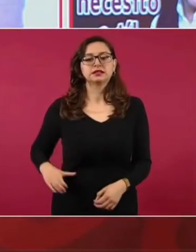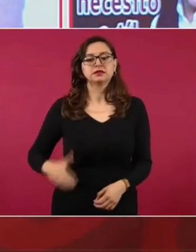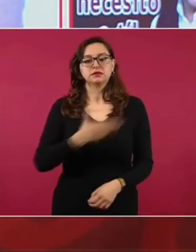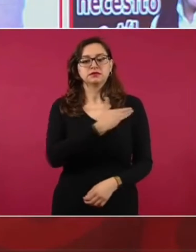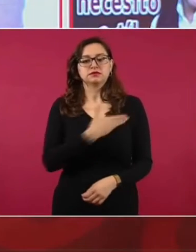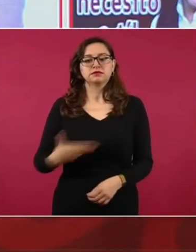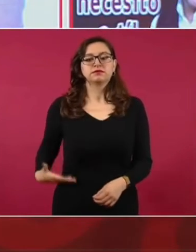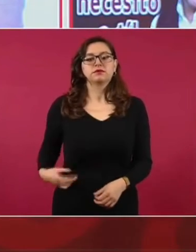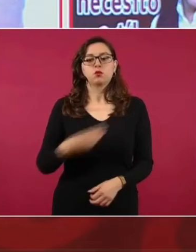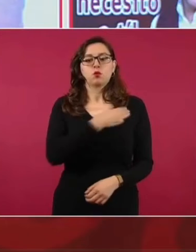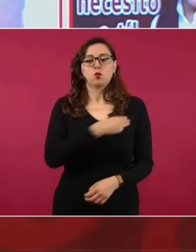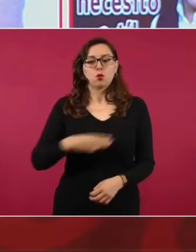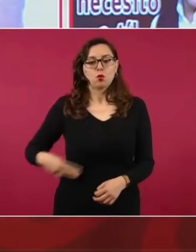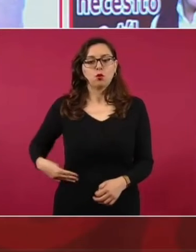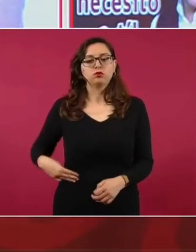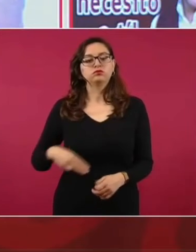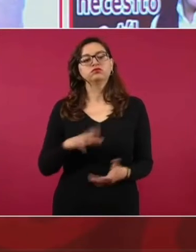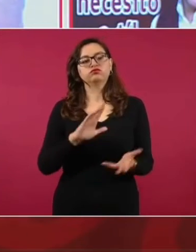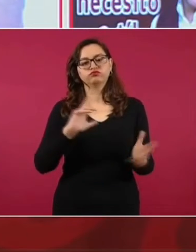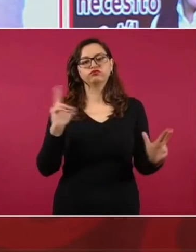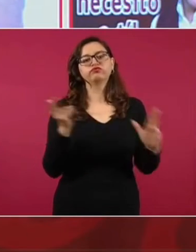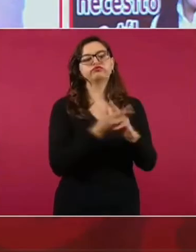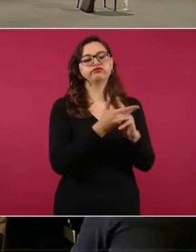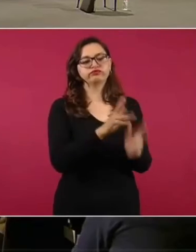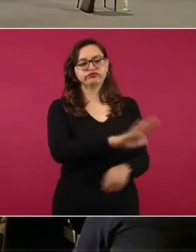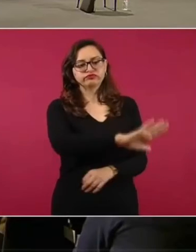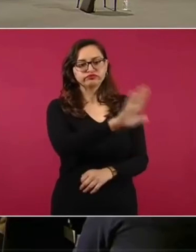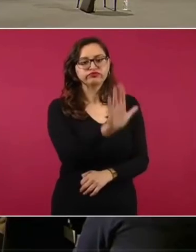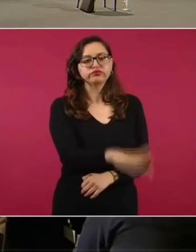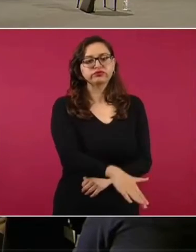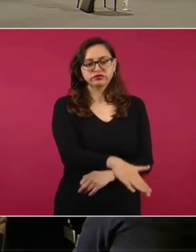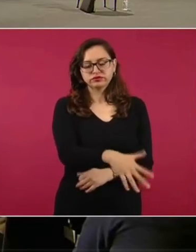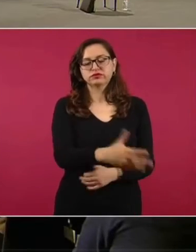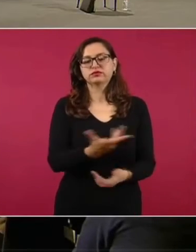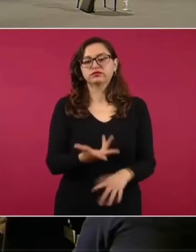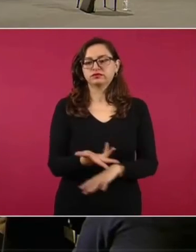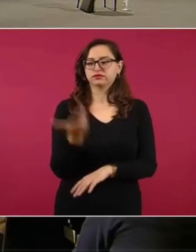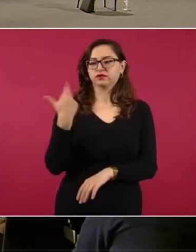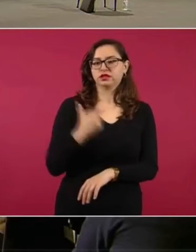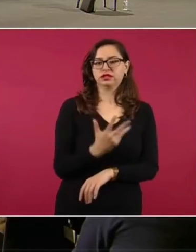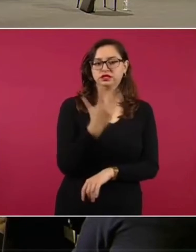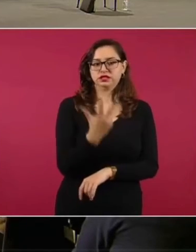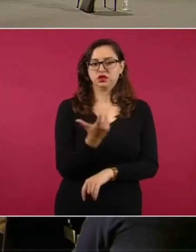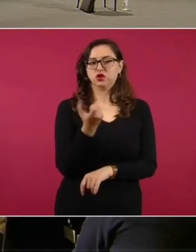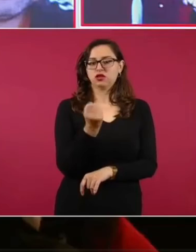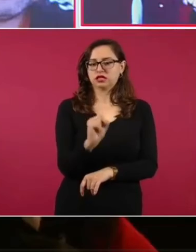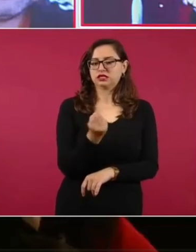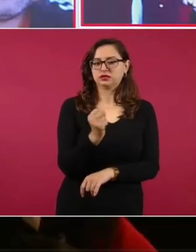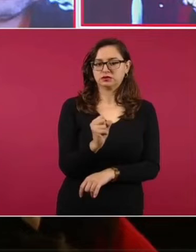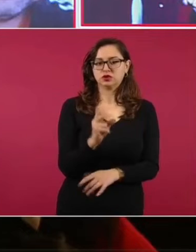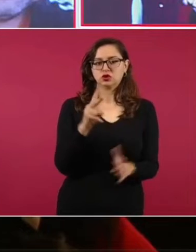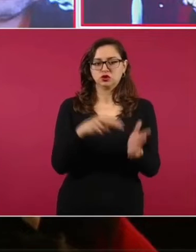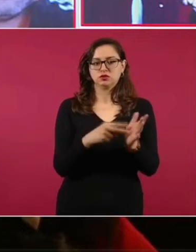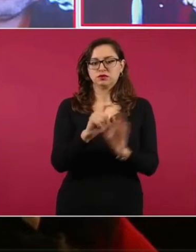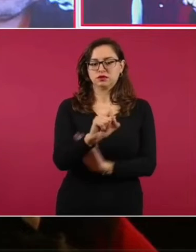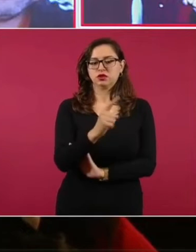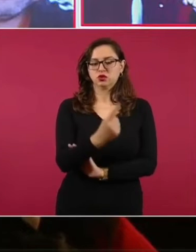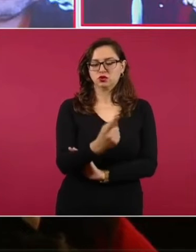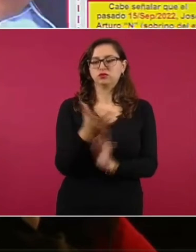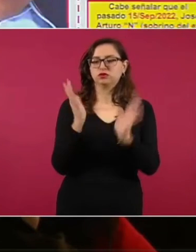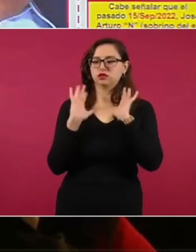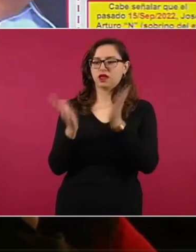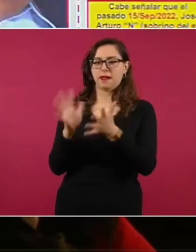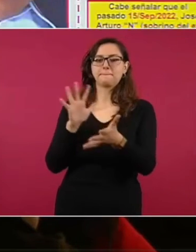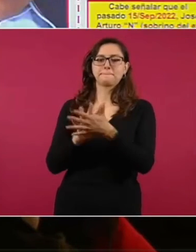Meca, de nombre Juan Bautista Morales, por hechos ocurridos el pasado 5 de septiembre del 2021.